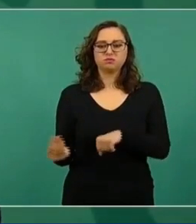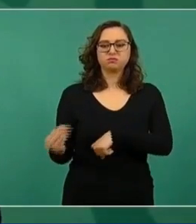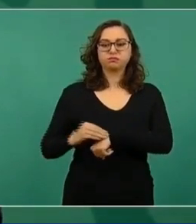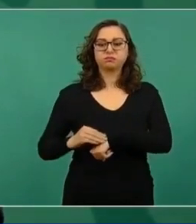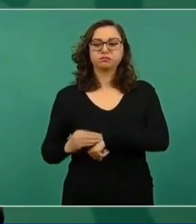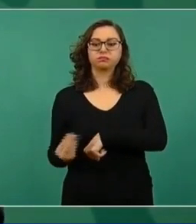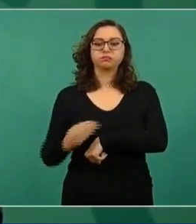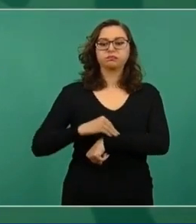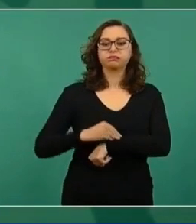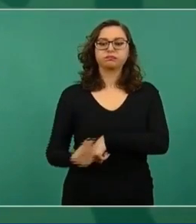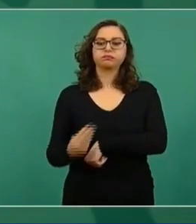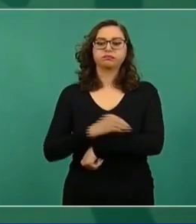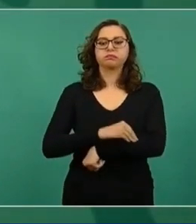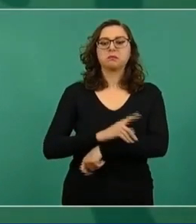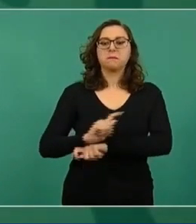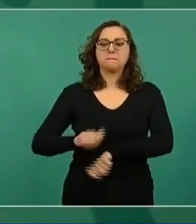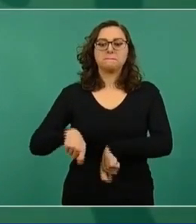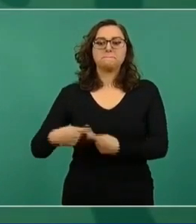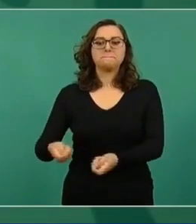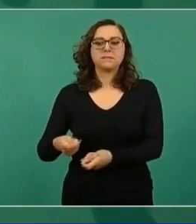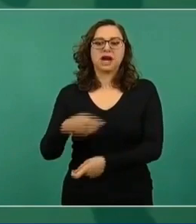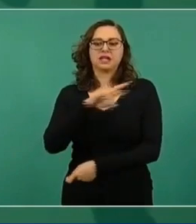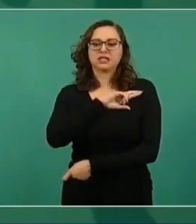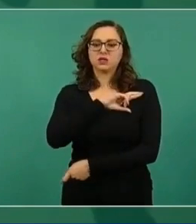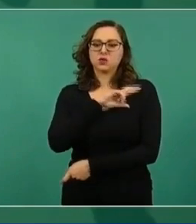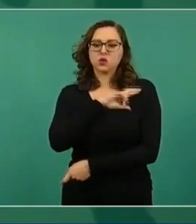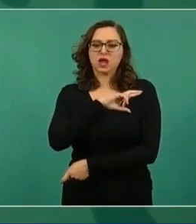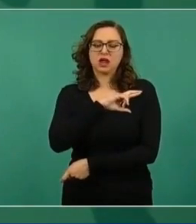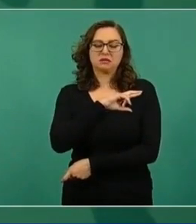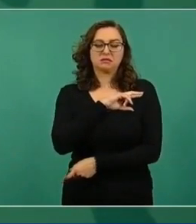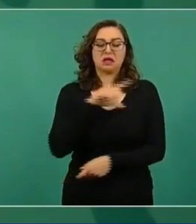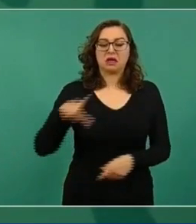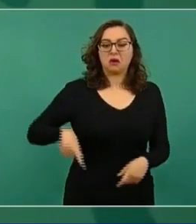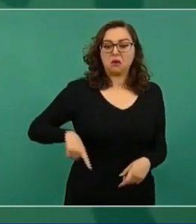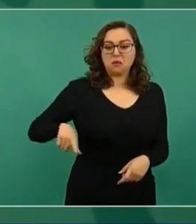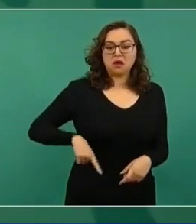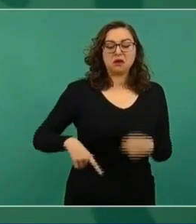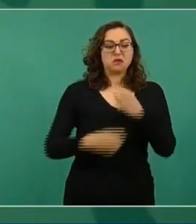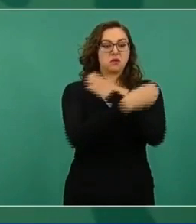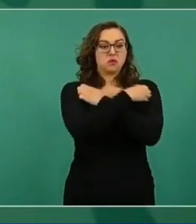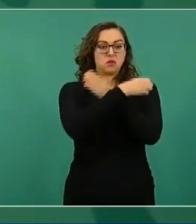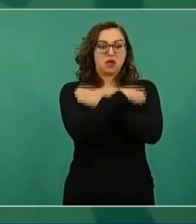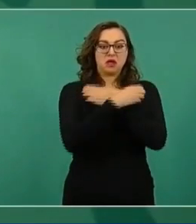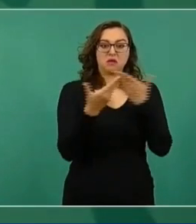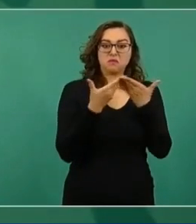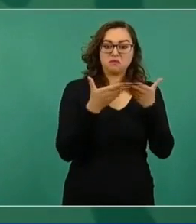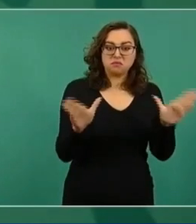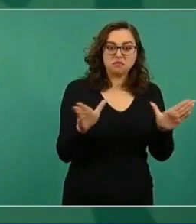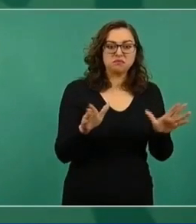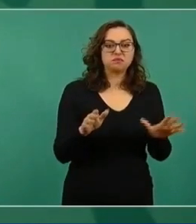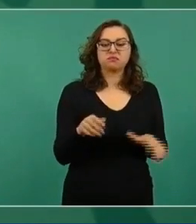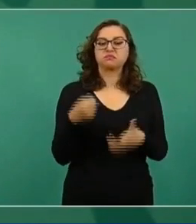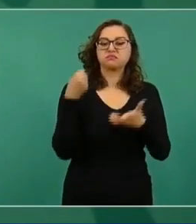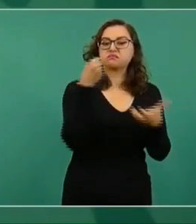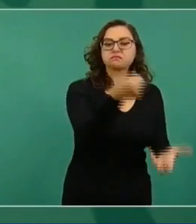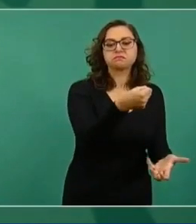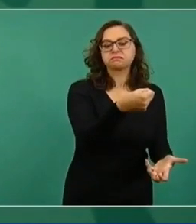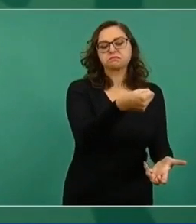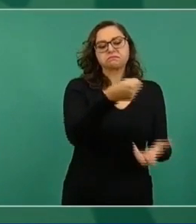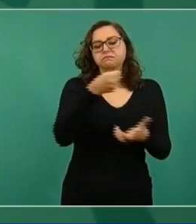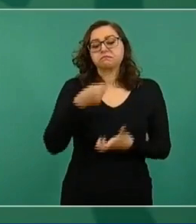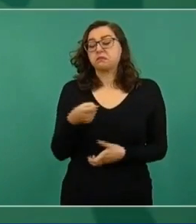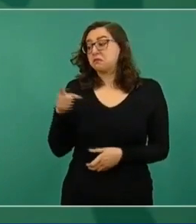el que se dejara de invertir en la educación pública y que estudiara el que tuviese para